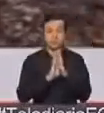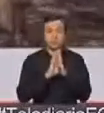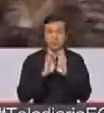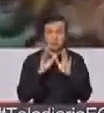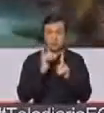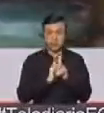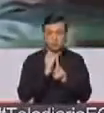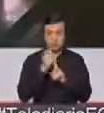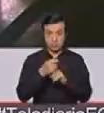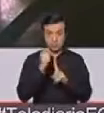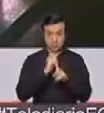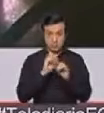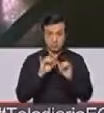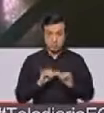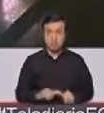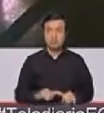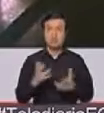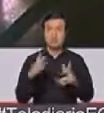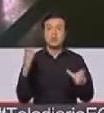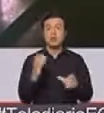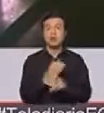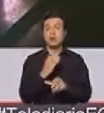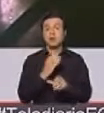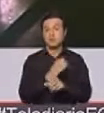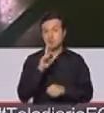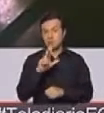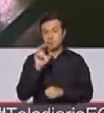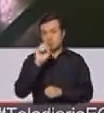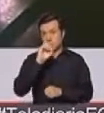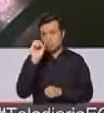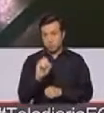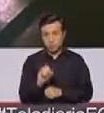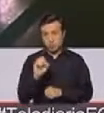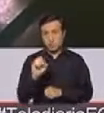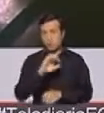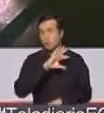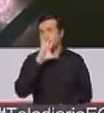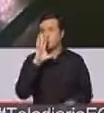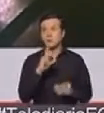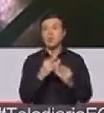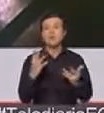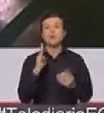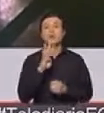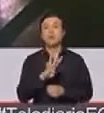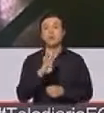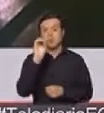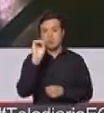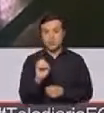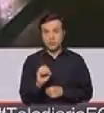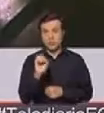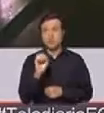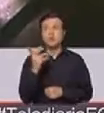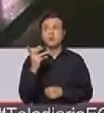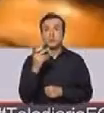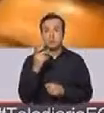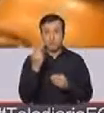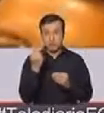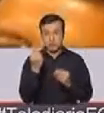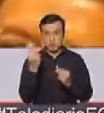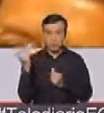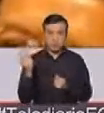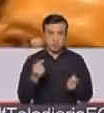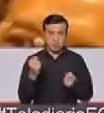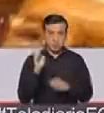sector para este año. Está calculado en un 3% de volumen y un 4% en ingreso de divisas.